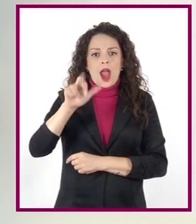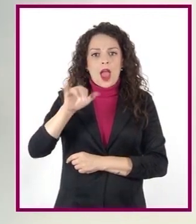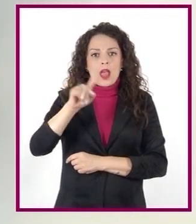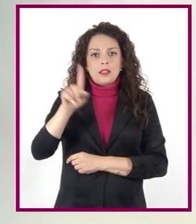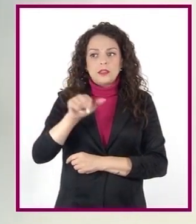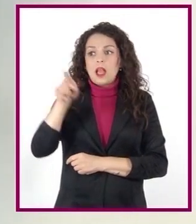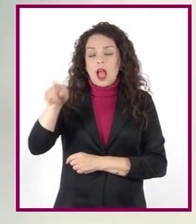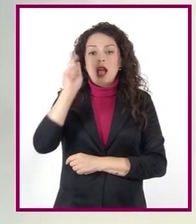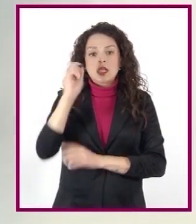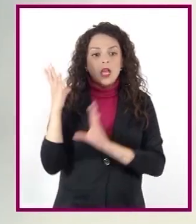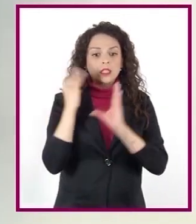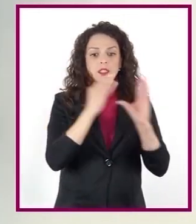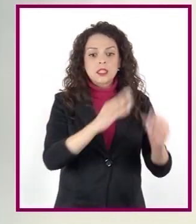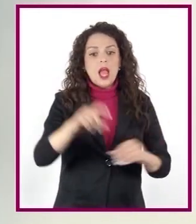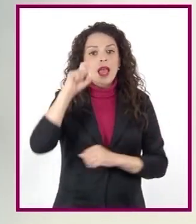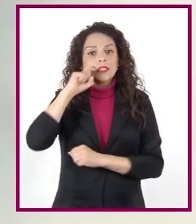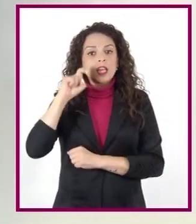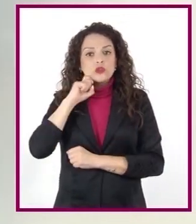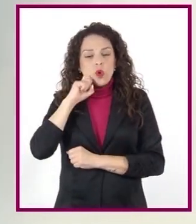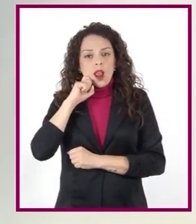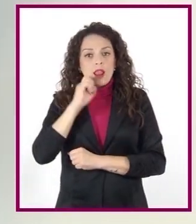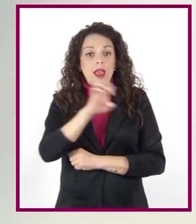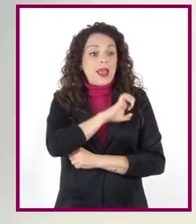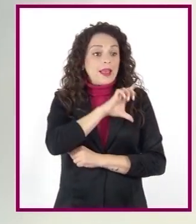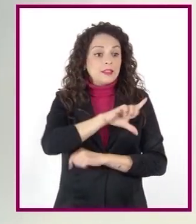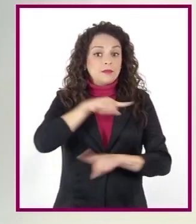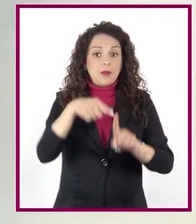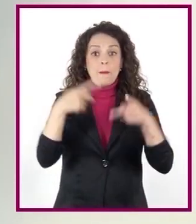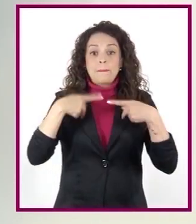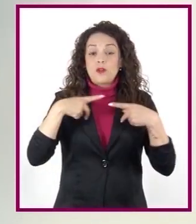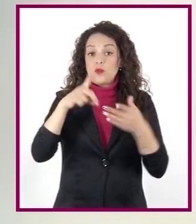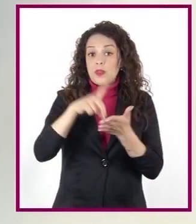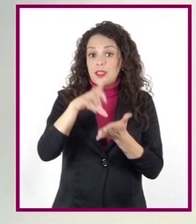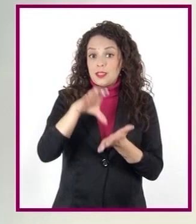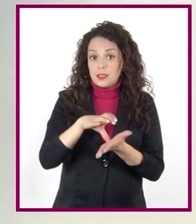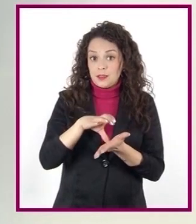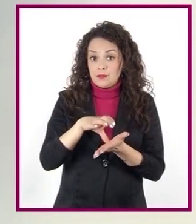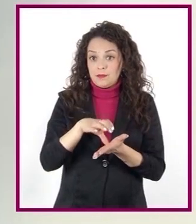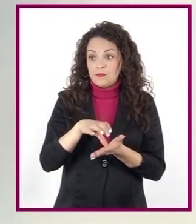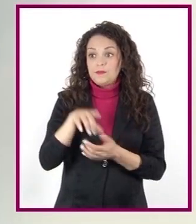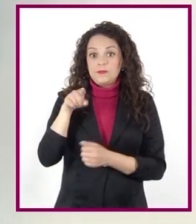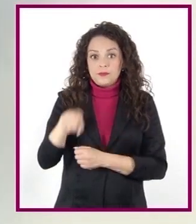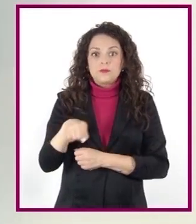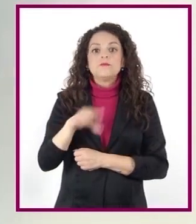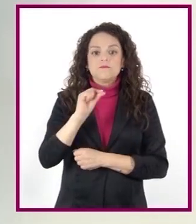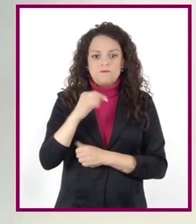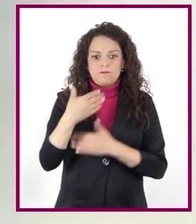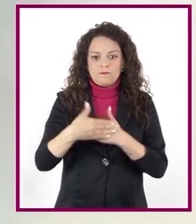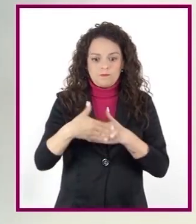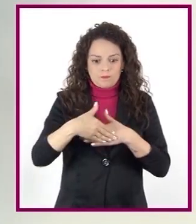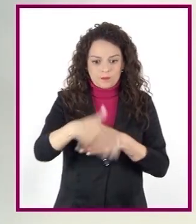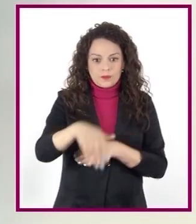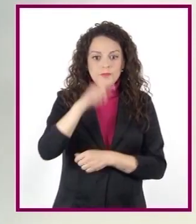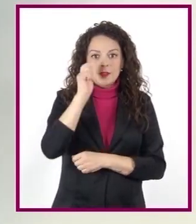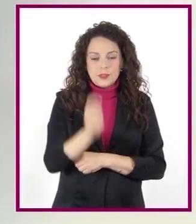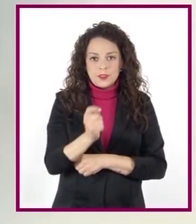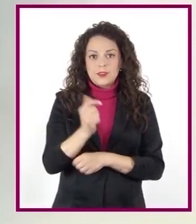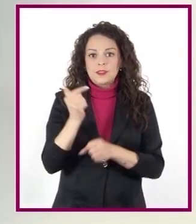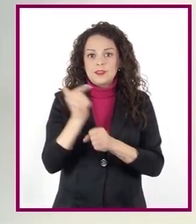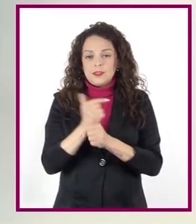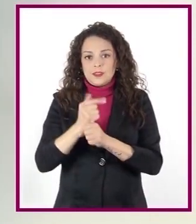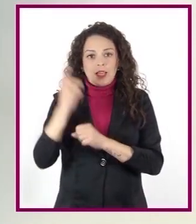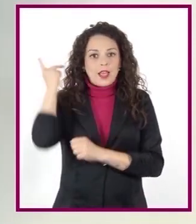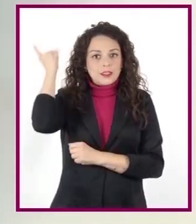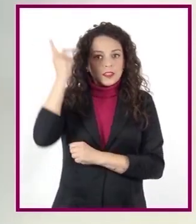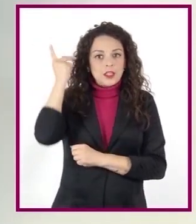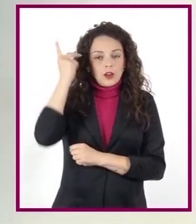sexual especializada en personas con discapacidad y está por concluir la licenciatura en psicología en